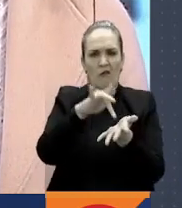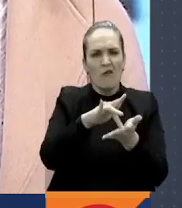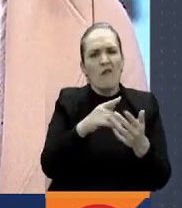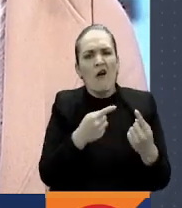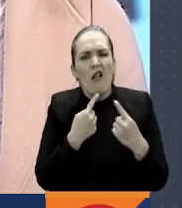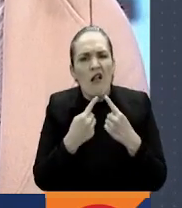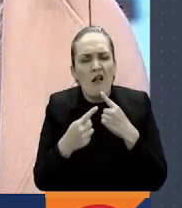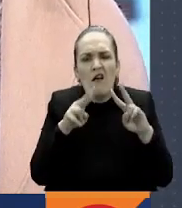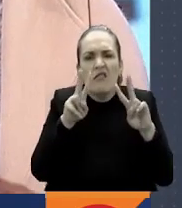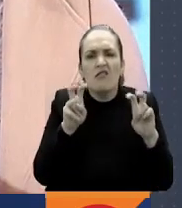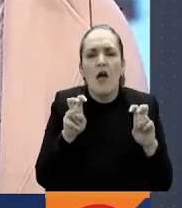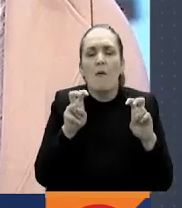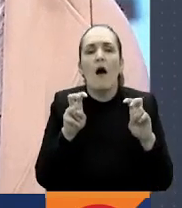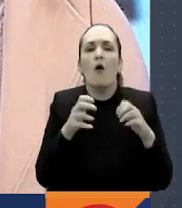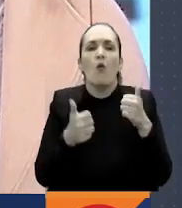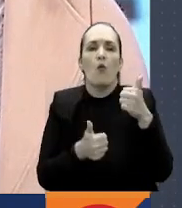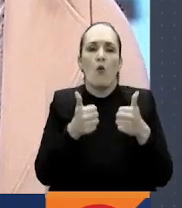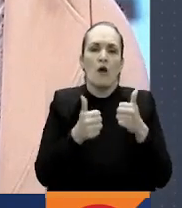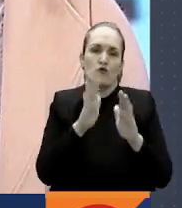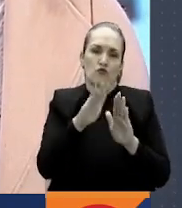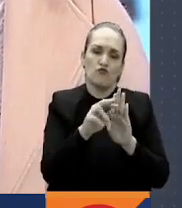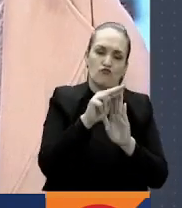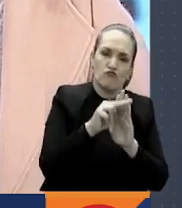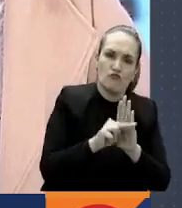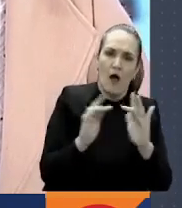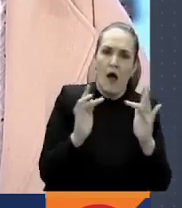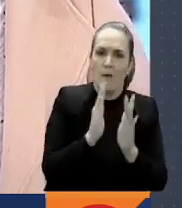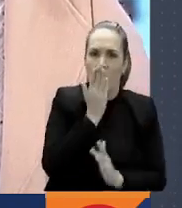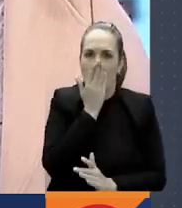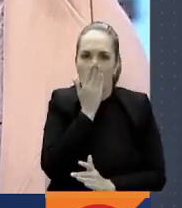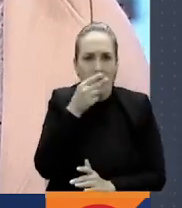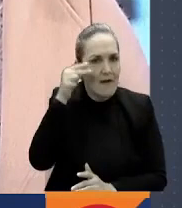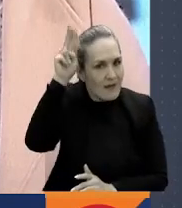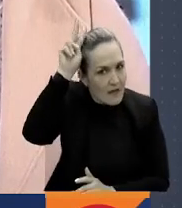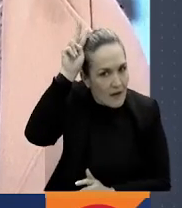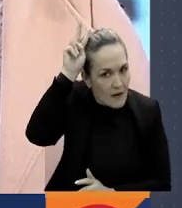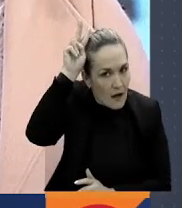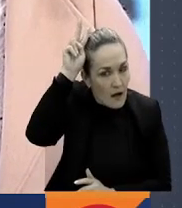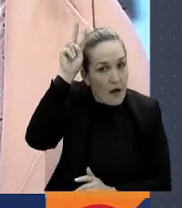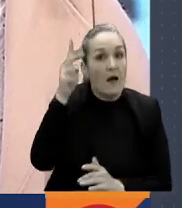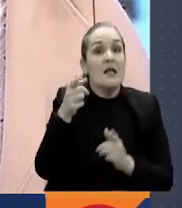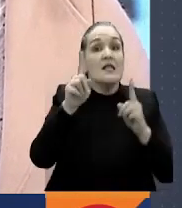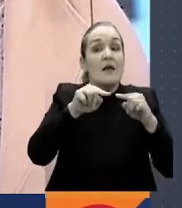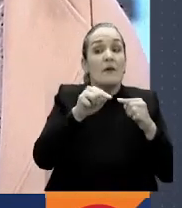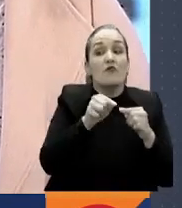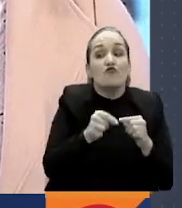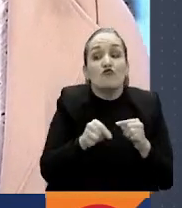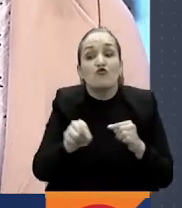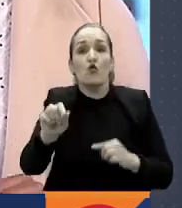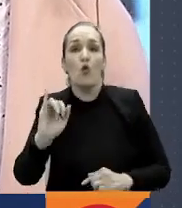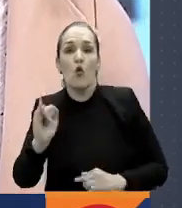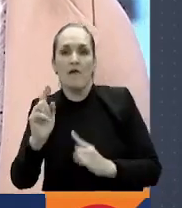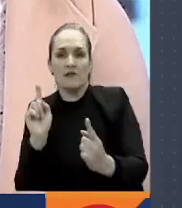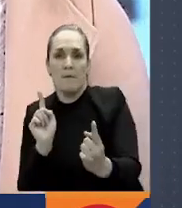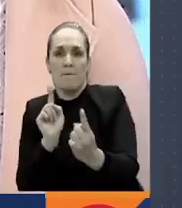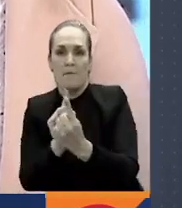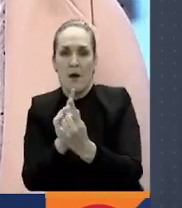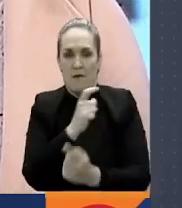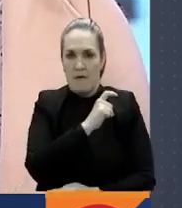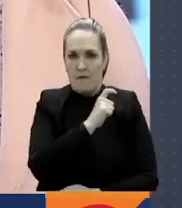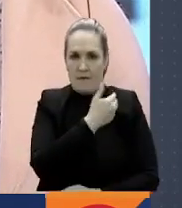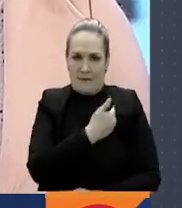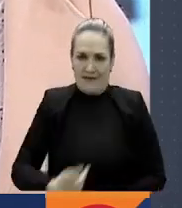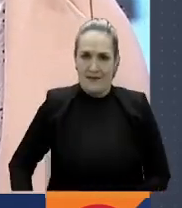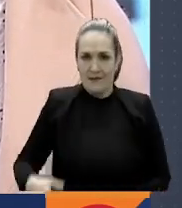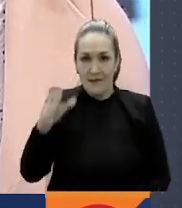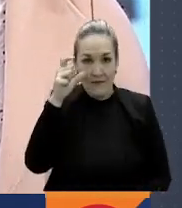despegar, el primer mandatario habló de las expectativas que tiene del encuentro con el presidente Biden el próximo jueves. Dijo que la idea es plantear